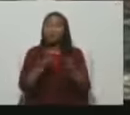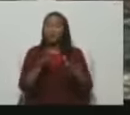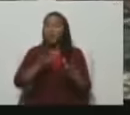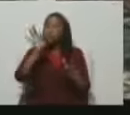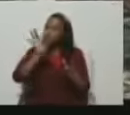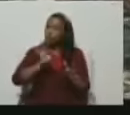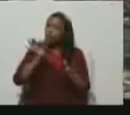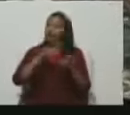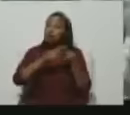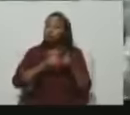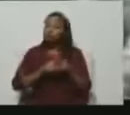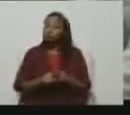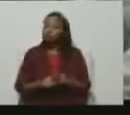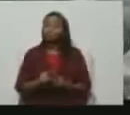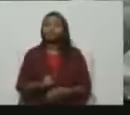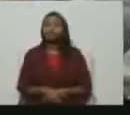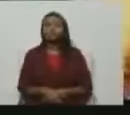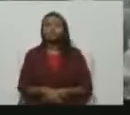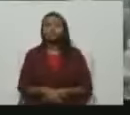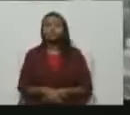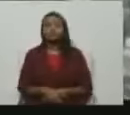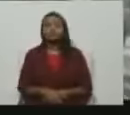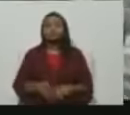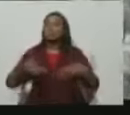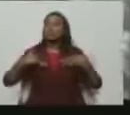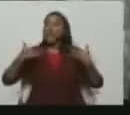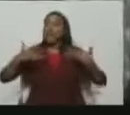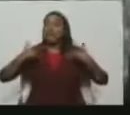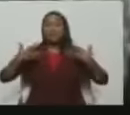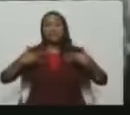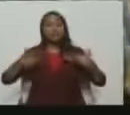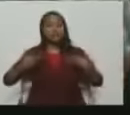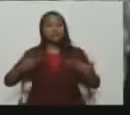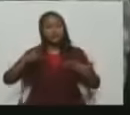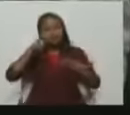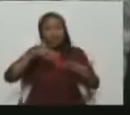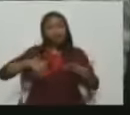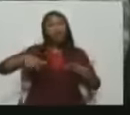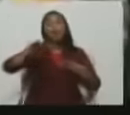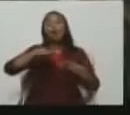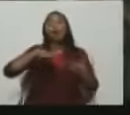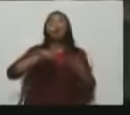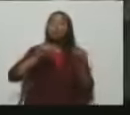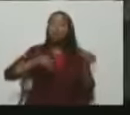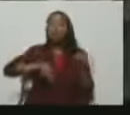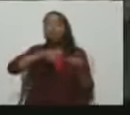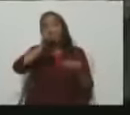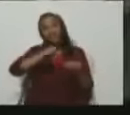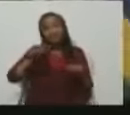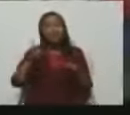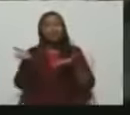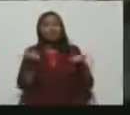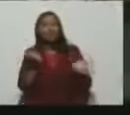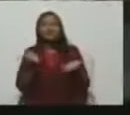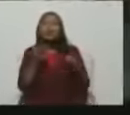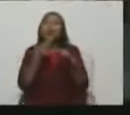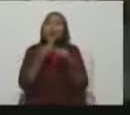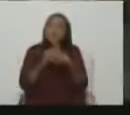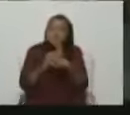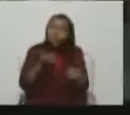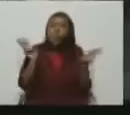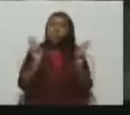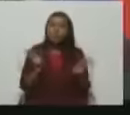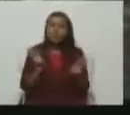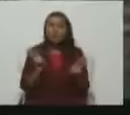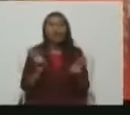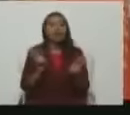mismos. ¡Qué alegría en el pueblo y en los servidores y servidoras públicas electorales! Nadie quedó